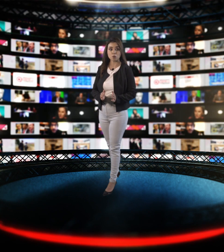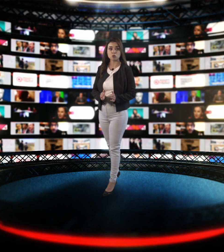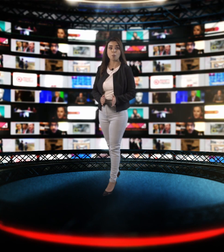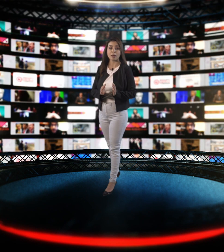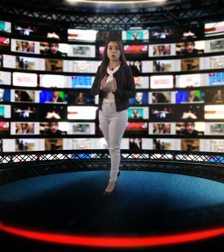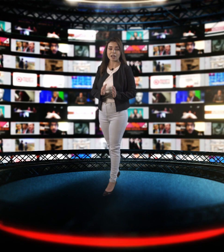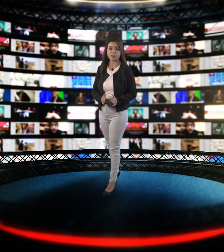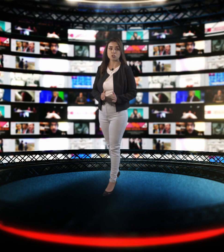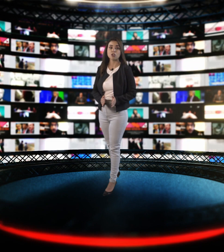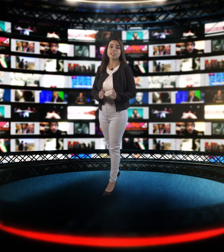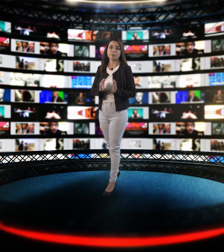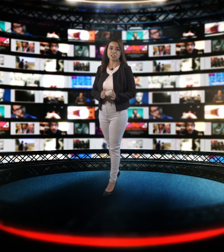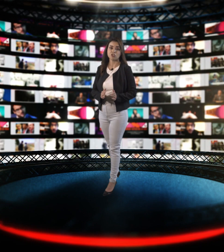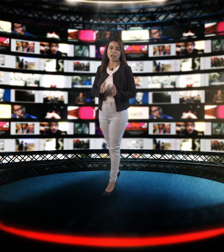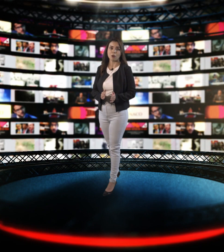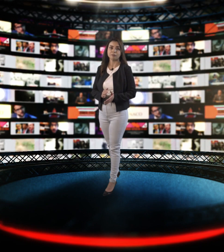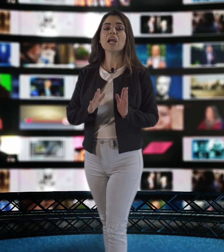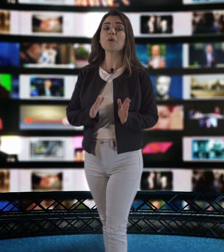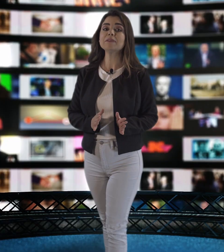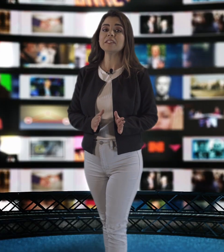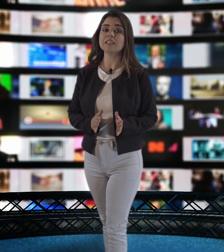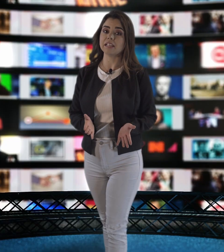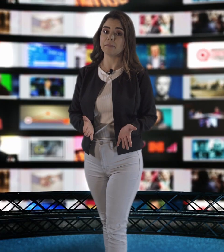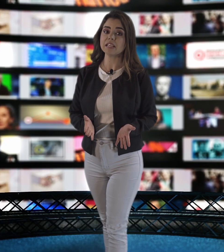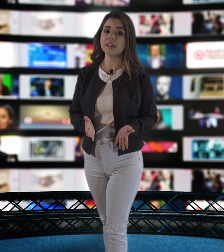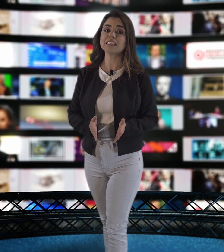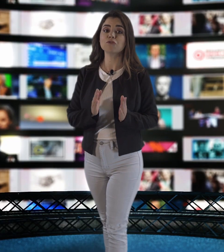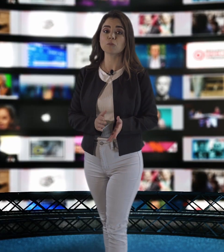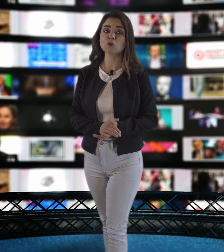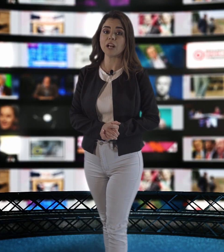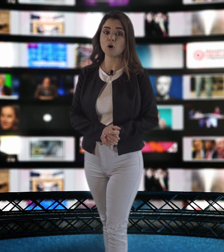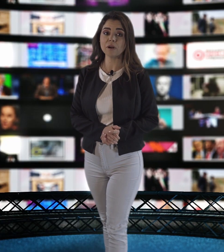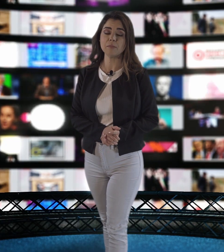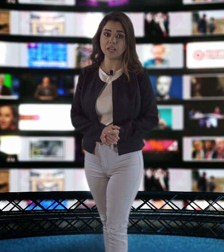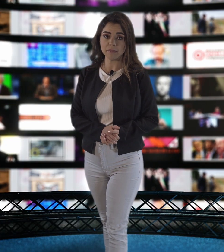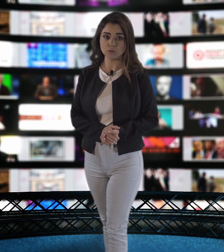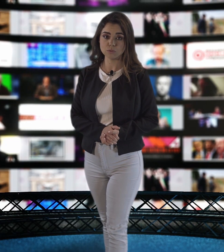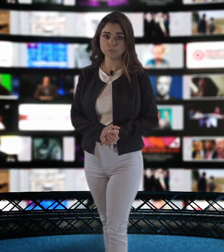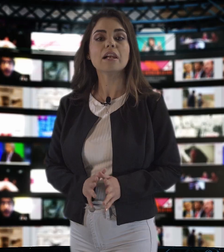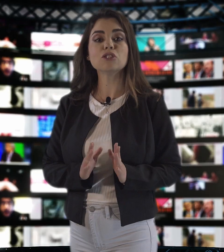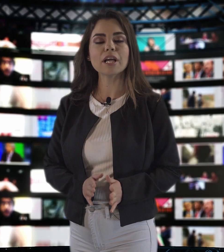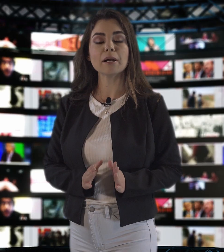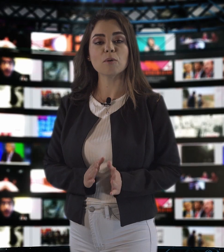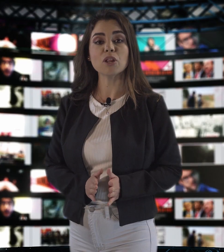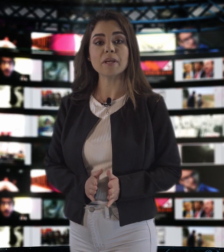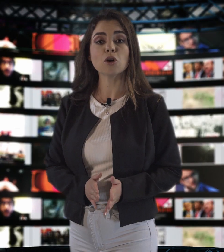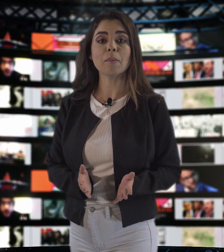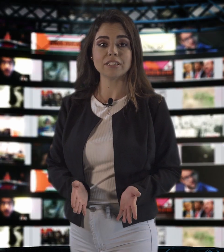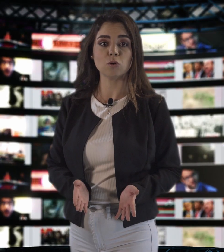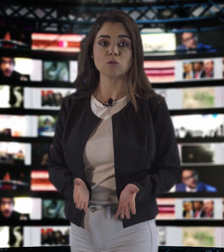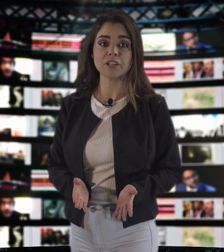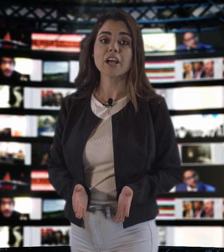utilizar ese recurso para mejorar la atención y la medición del agua. El jueves 27 en la mañanera se informó sobre la compra de medicamentos. La historia que el